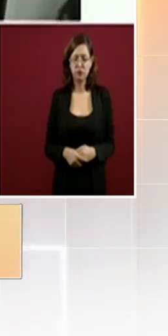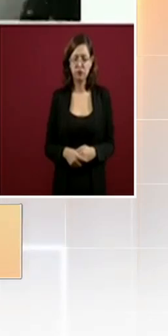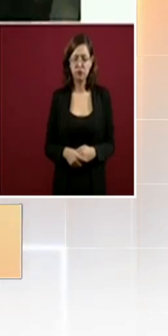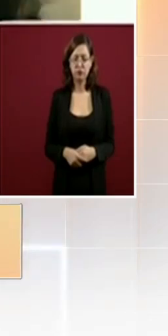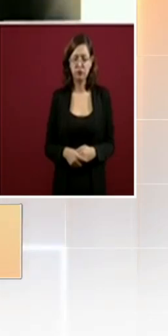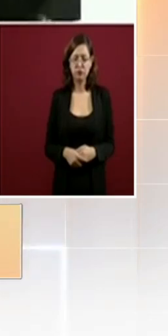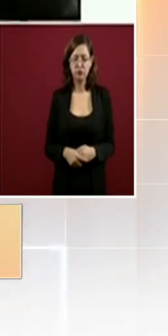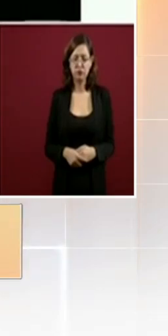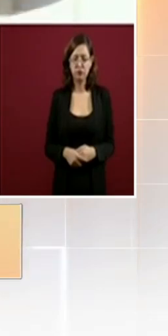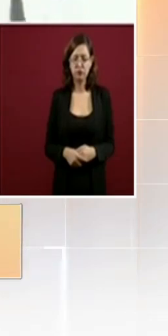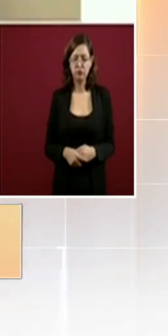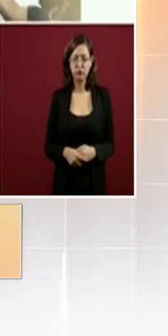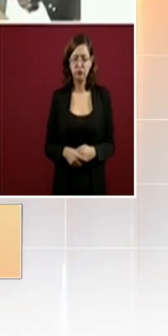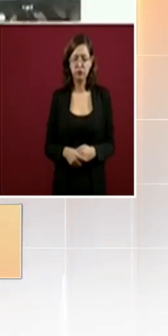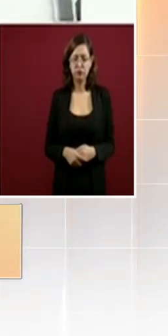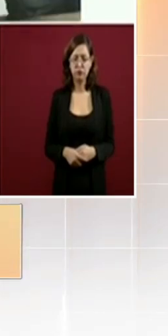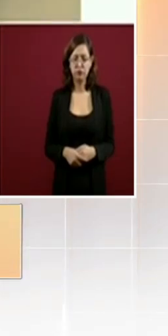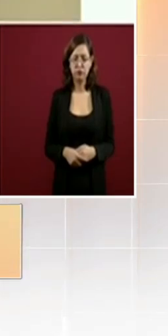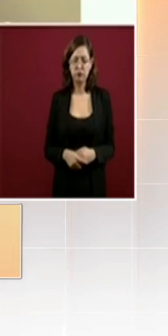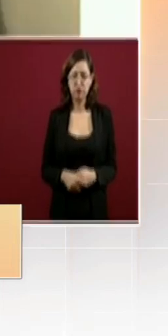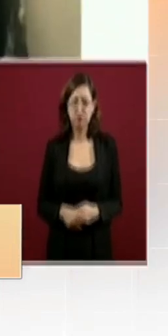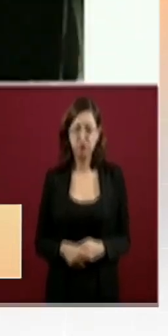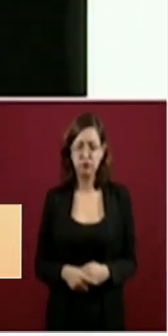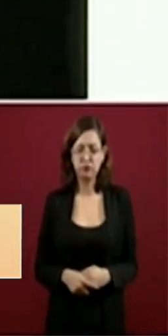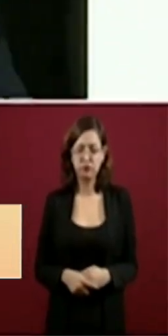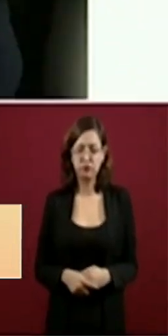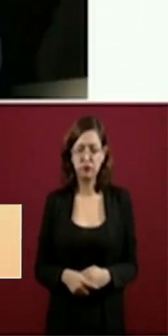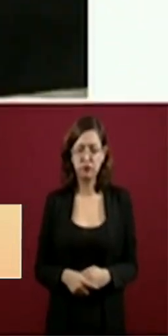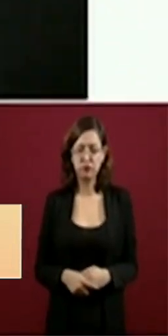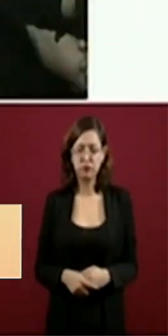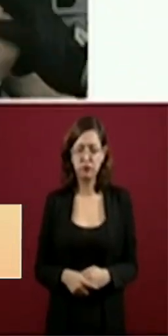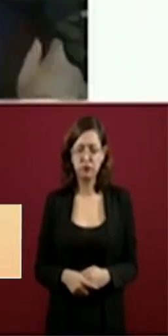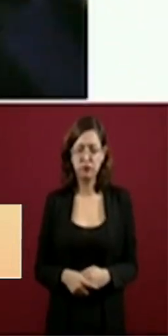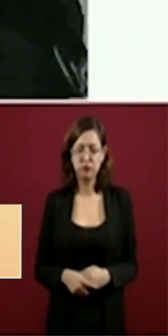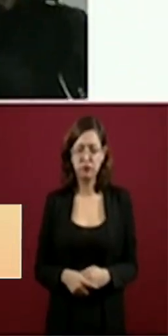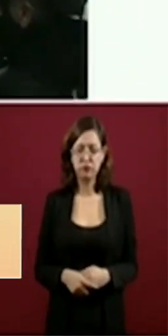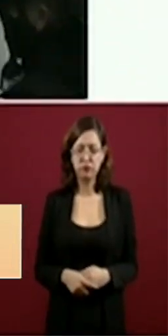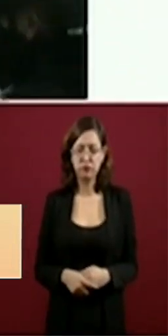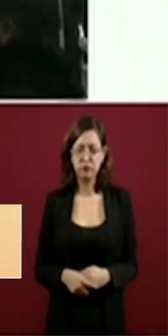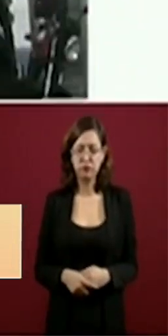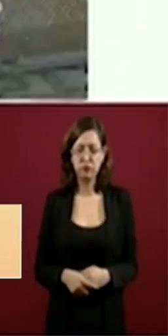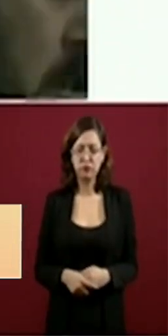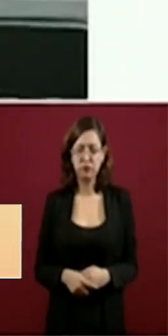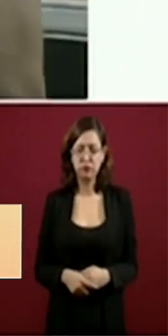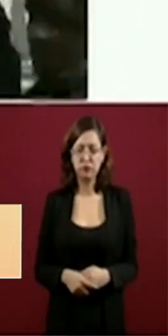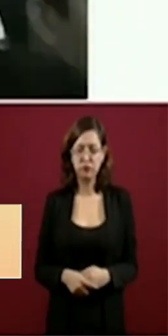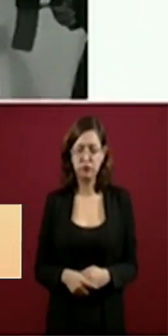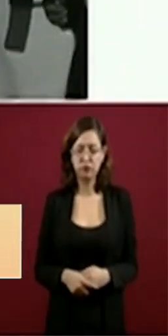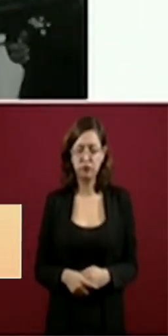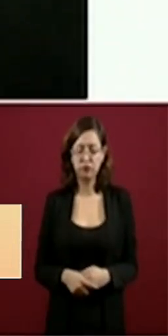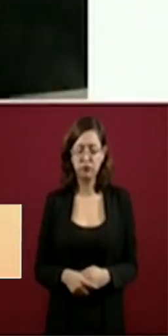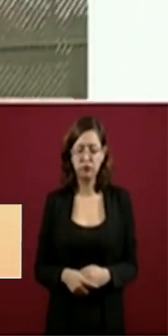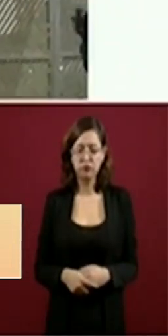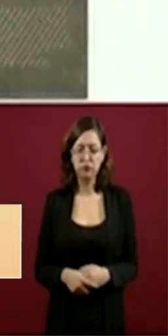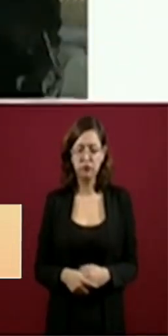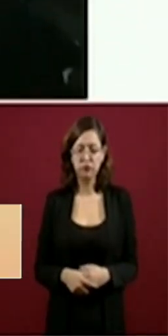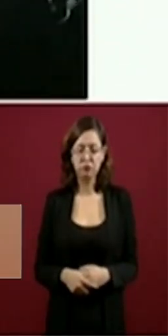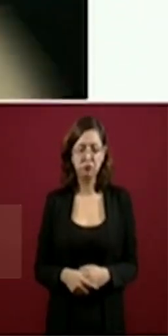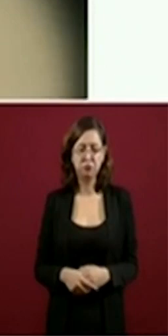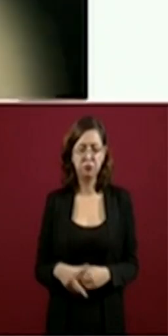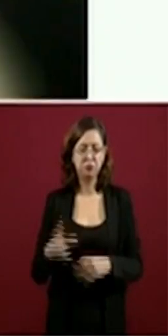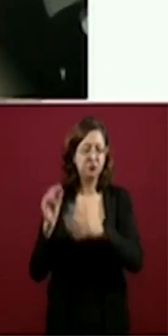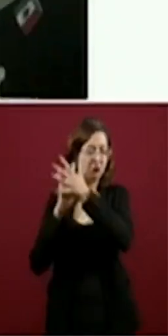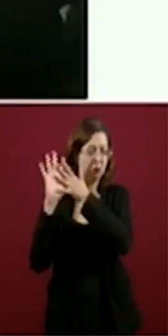la agencia de noticias routers Ovidio Guzmán alias El ratón fue detenido a principios de enero cerca de Culiacán Sinaloa